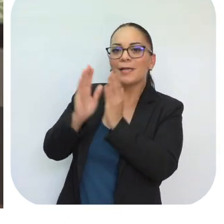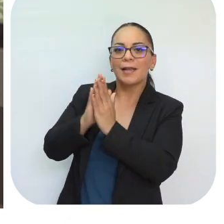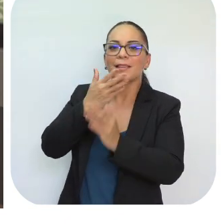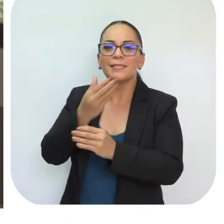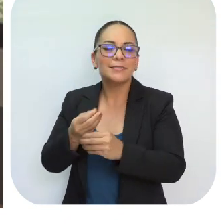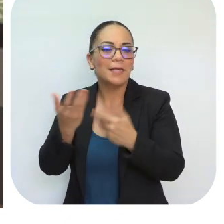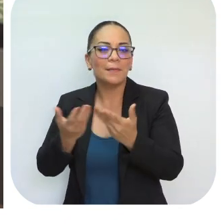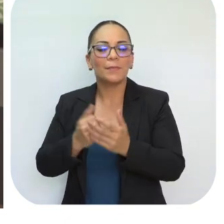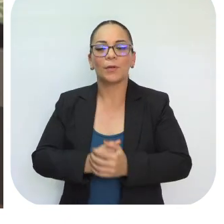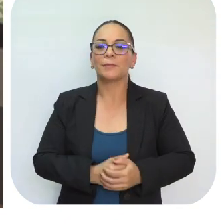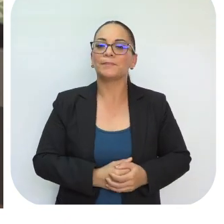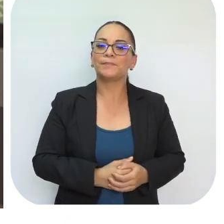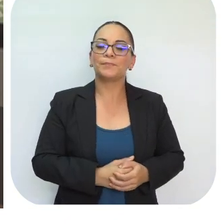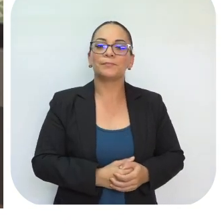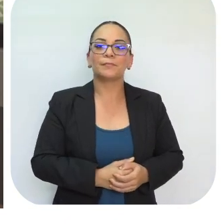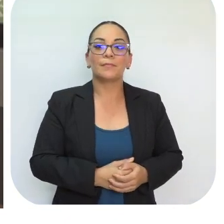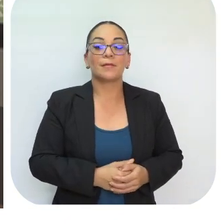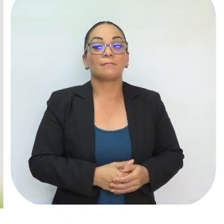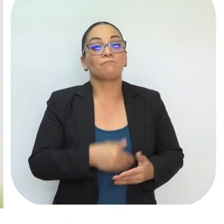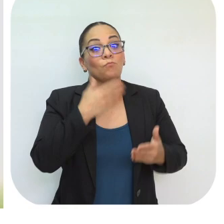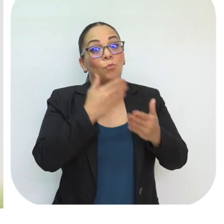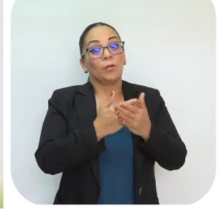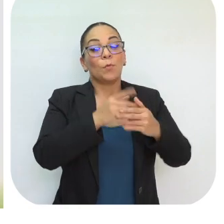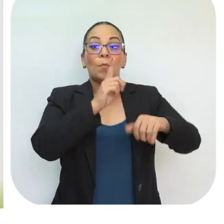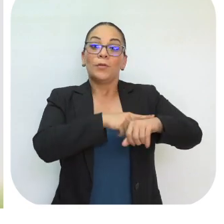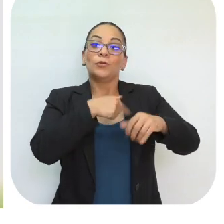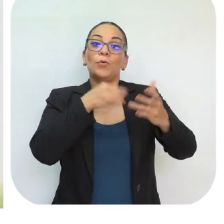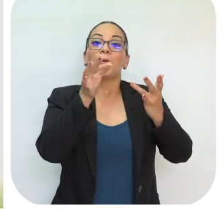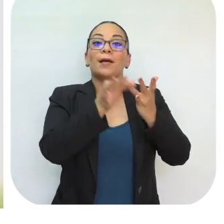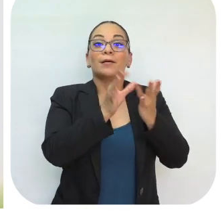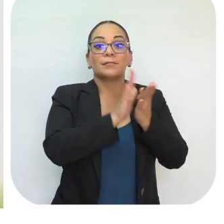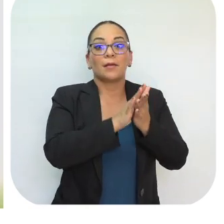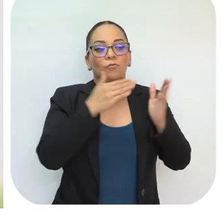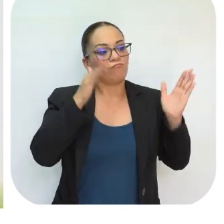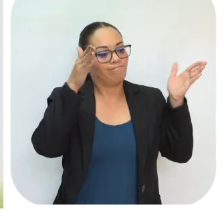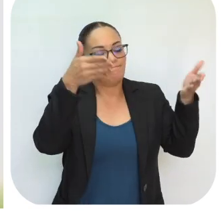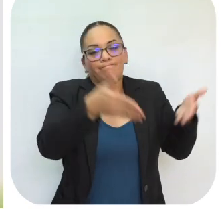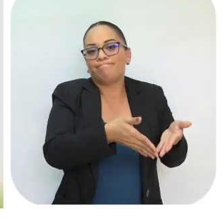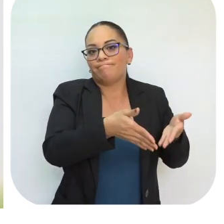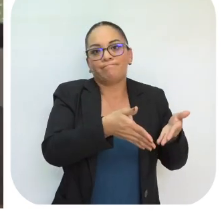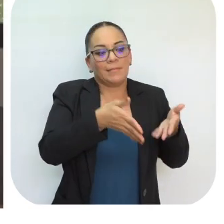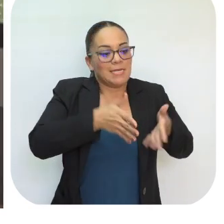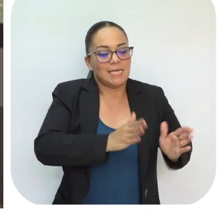bueno, ya cuando me casé, dedicarme a los hijos.